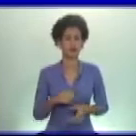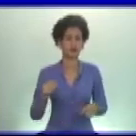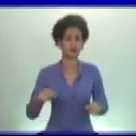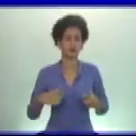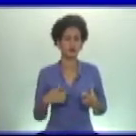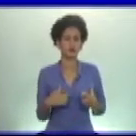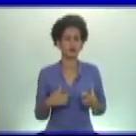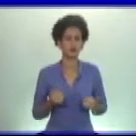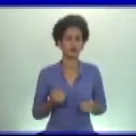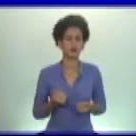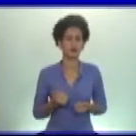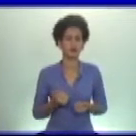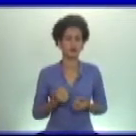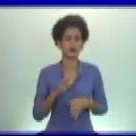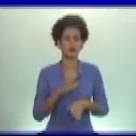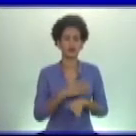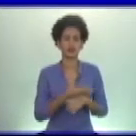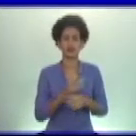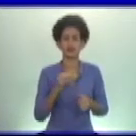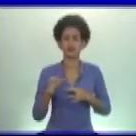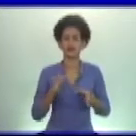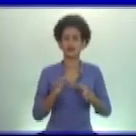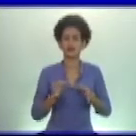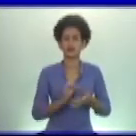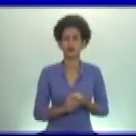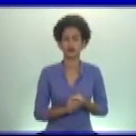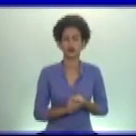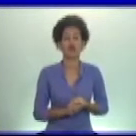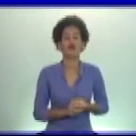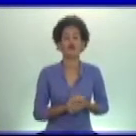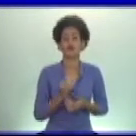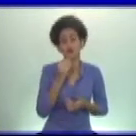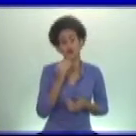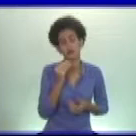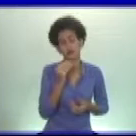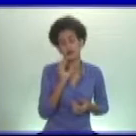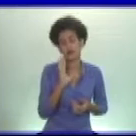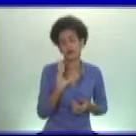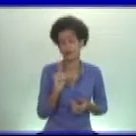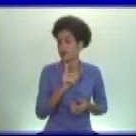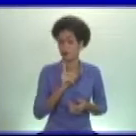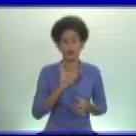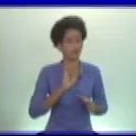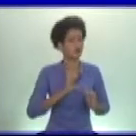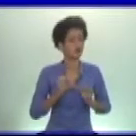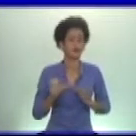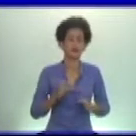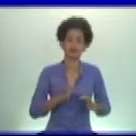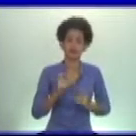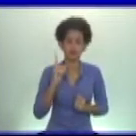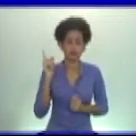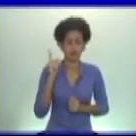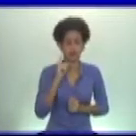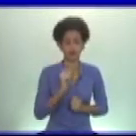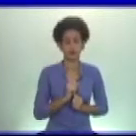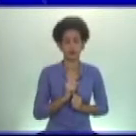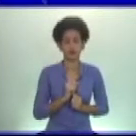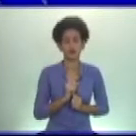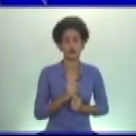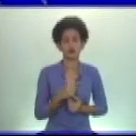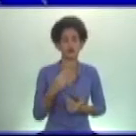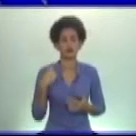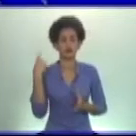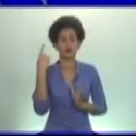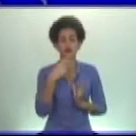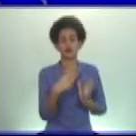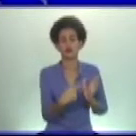función? Entonces tenemos que decir que no es una función. Además, si lo escribimos como par ordenado, que recuerden que escribiéndolo como